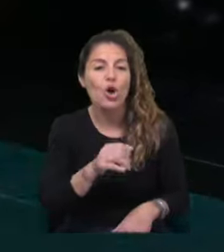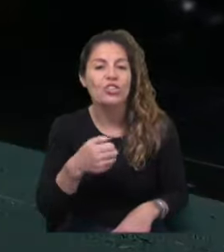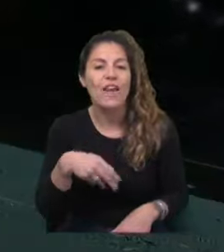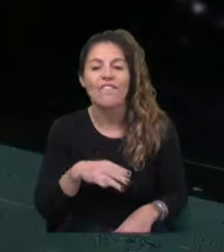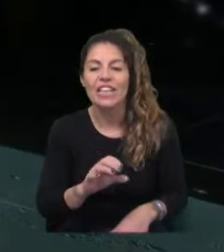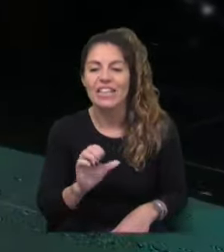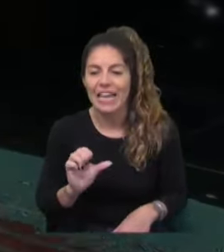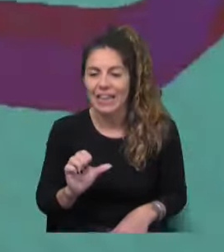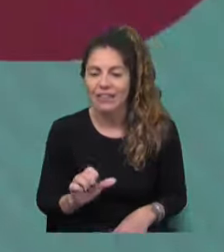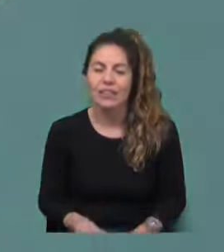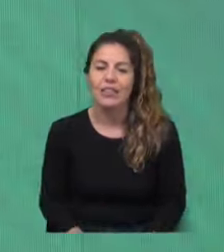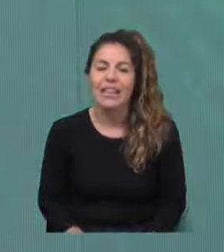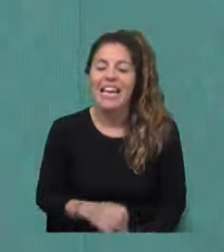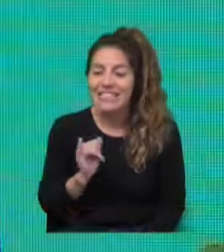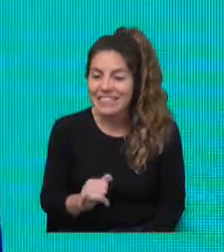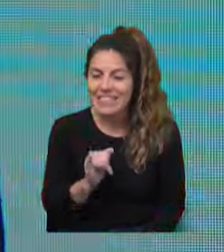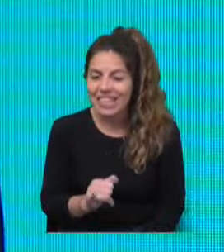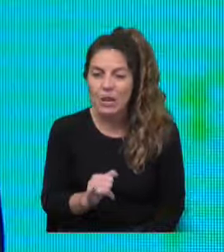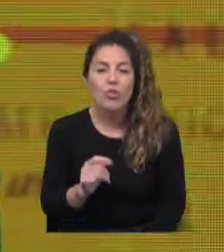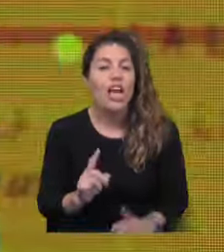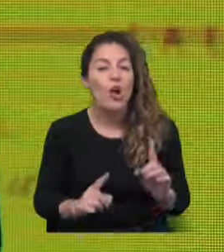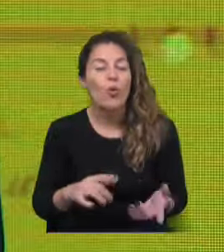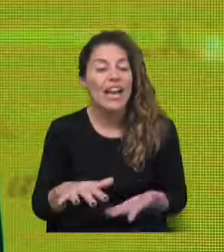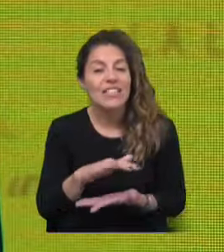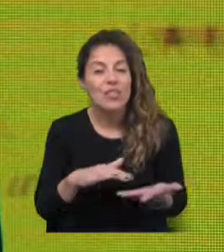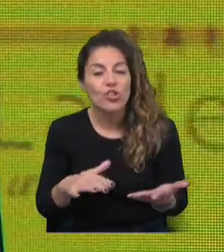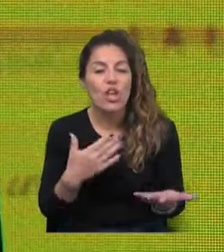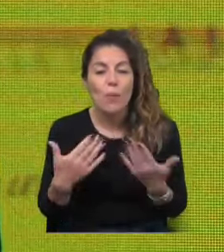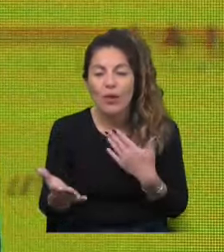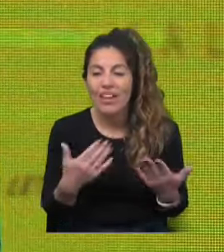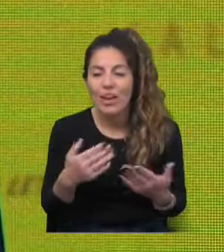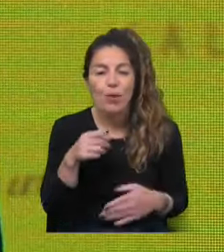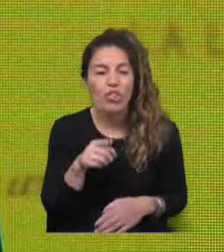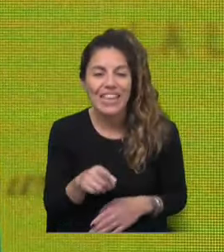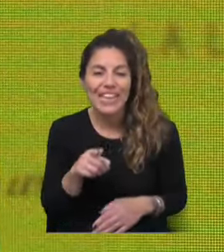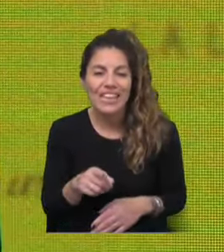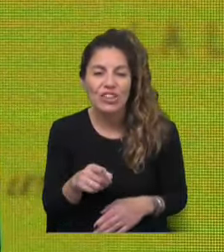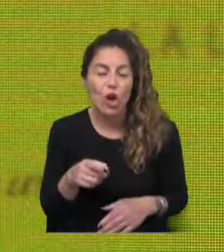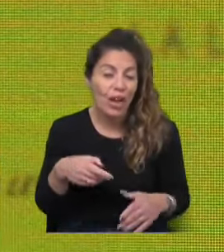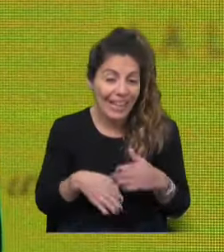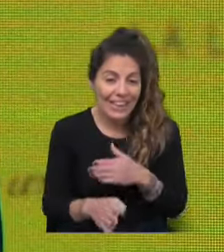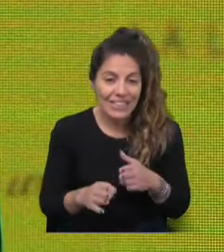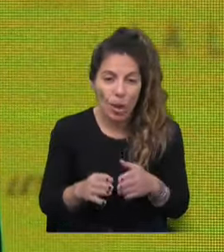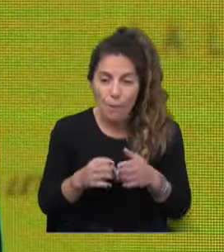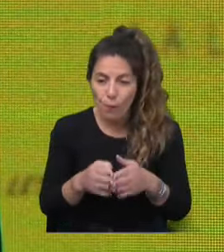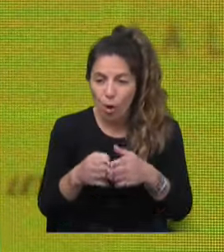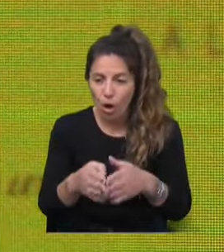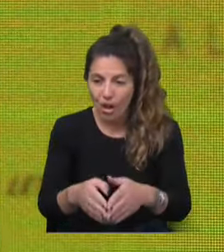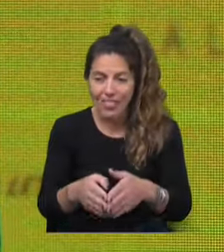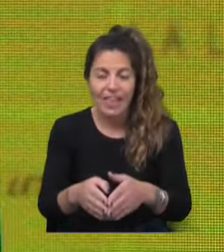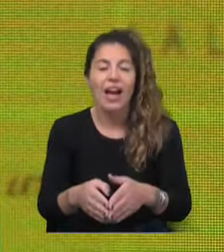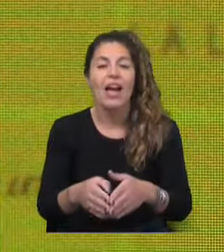cuál es? Sí tenemos algunos casos, porque hablamos de estos que son ingreso por vía fluvial, o que llegan vía